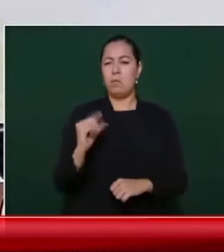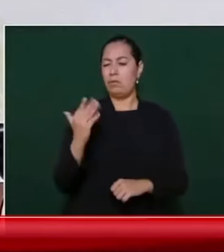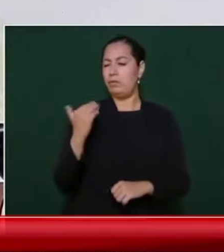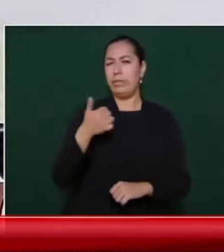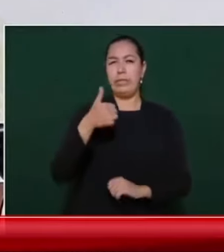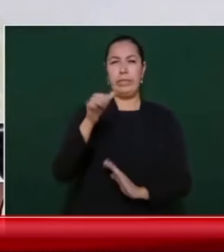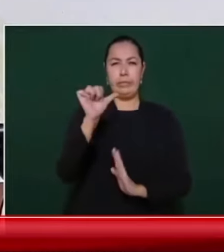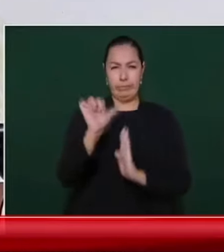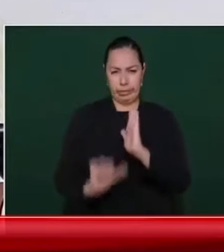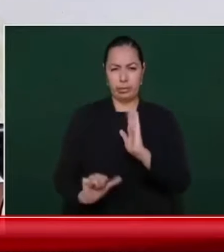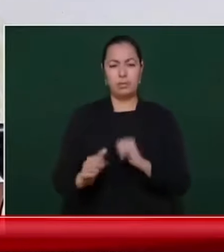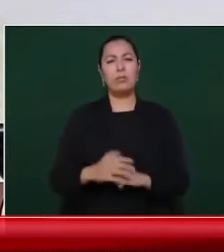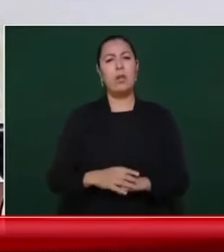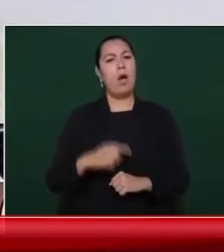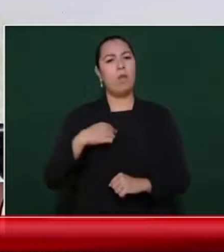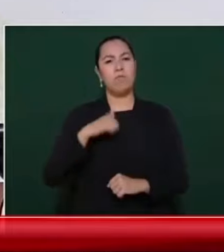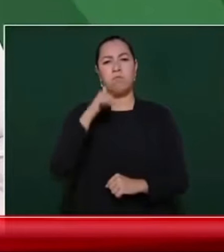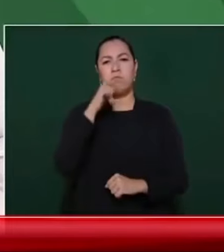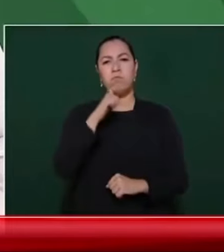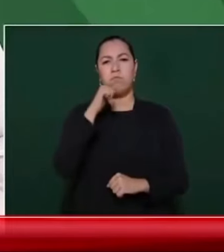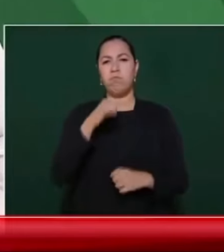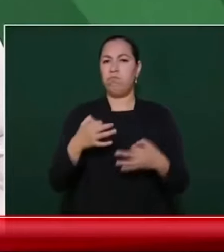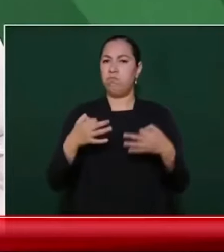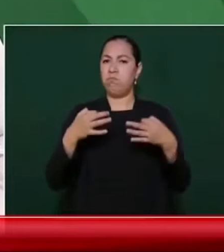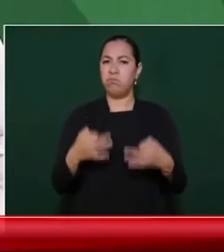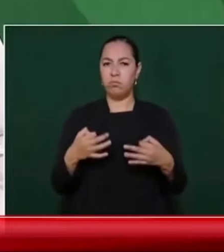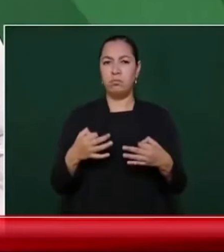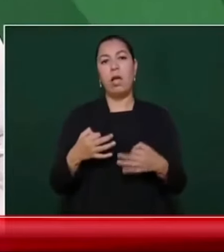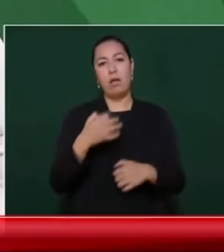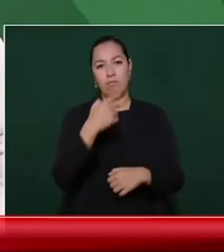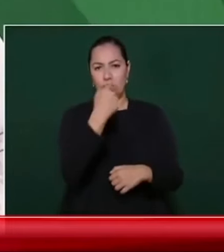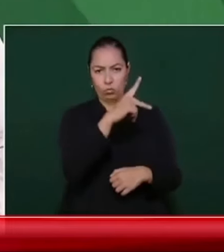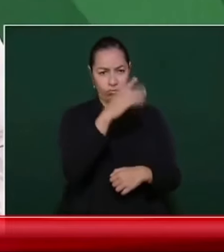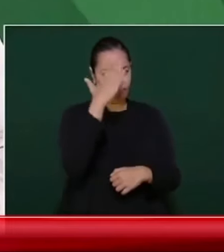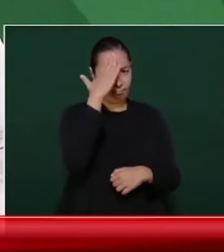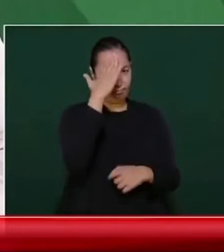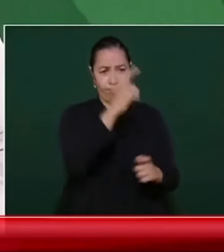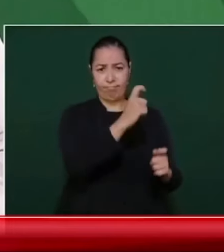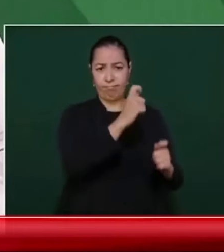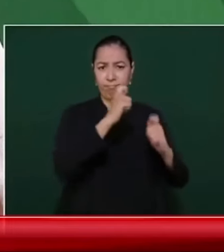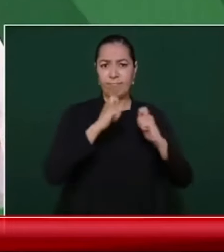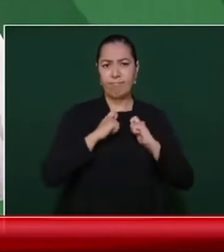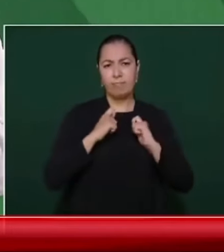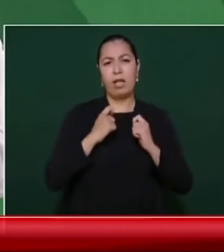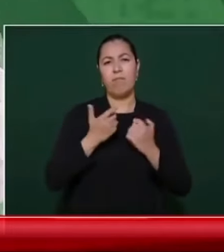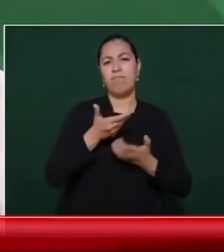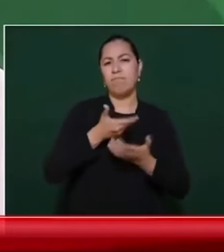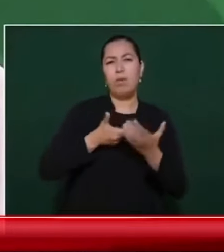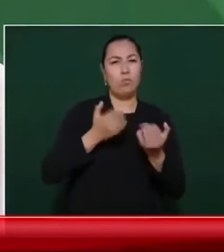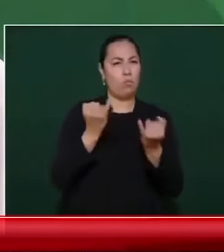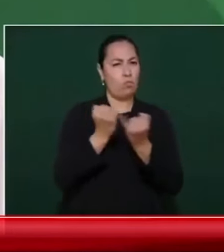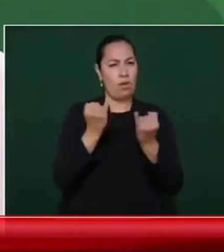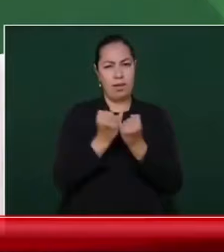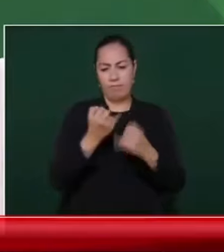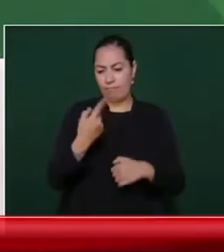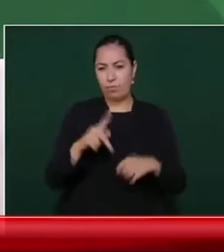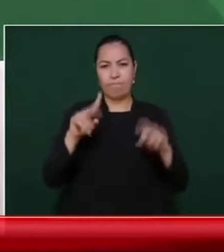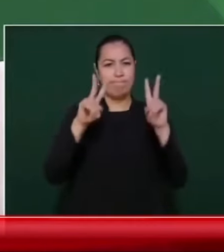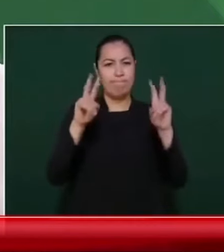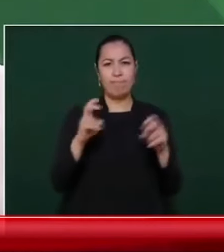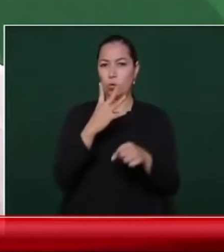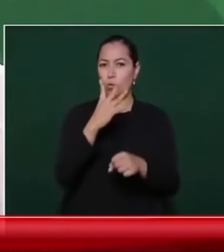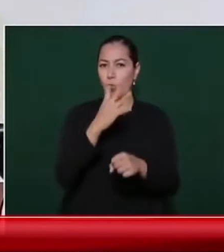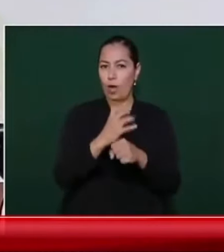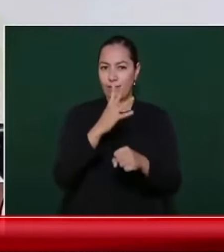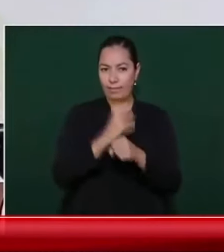bajo la convicción de su liderazgo enmarcado en la cuarta transformación este es un gobierno de la